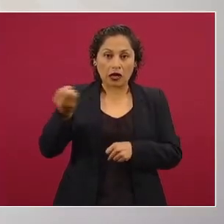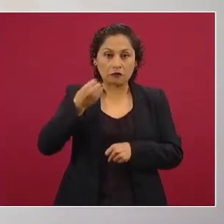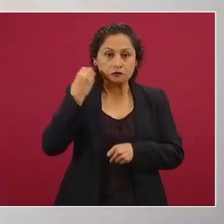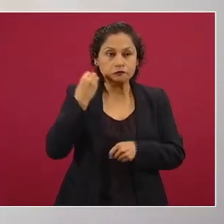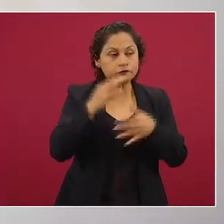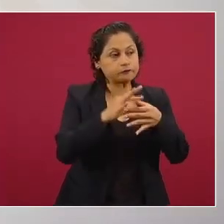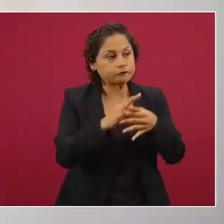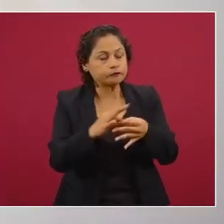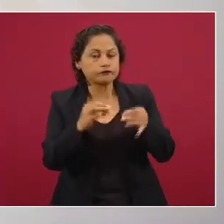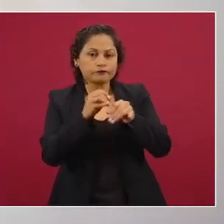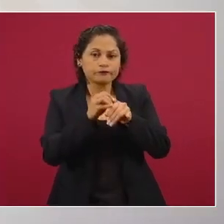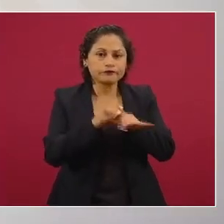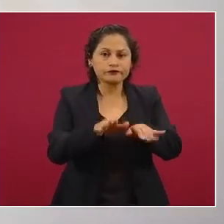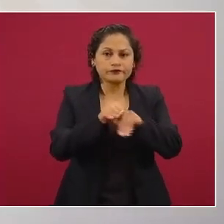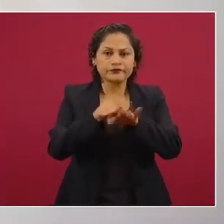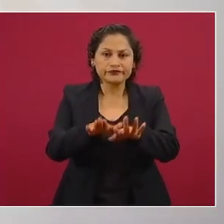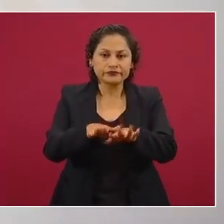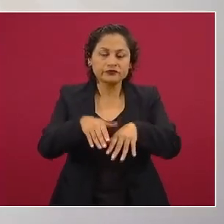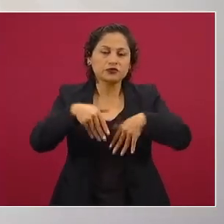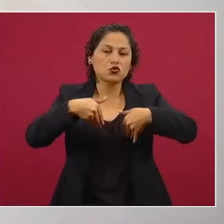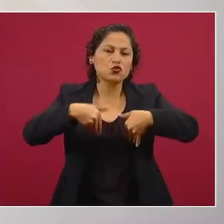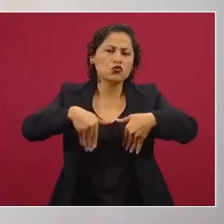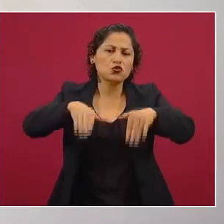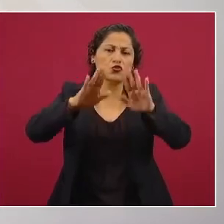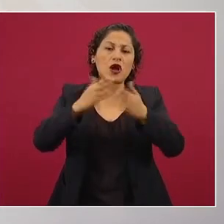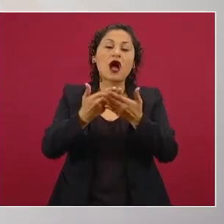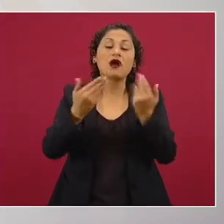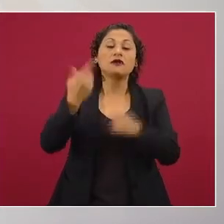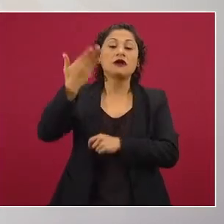Él, que era tan inteligente,